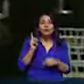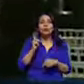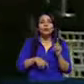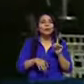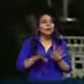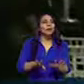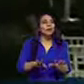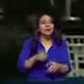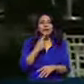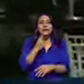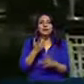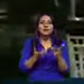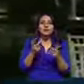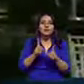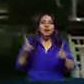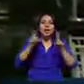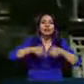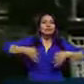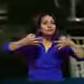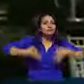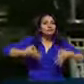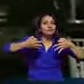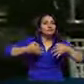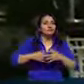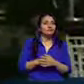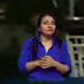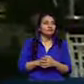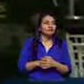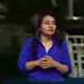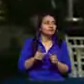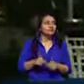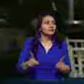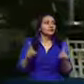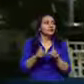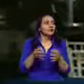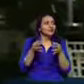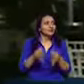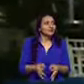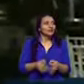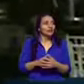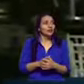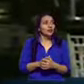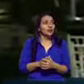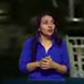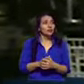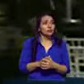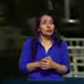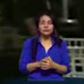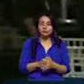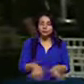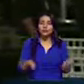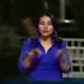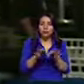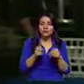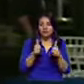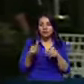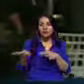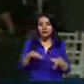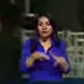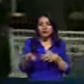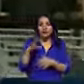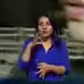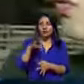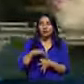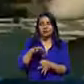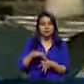todavía de datos definitivos, porque obviamente son datos preliminares, pero creo que el país ha dado un salto importante en estas buenas prácticas electorales. Sabemos